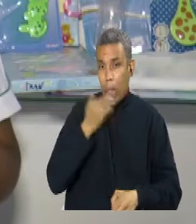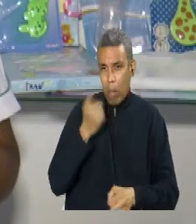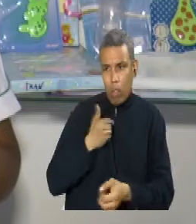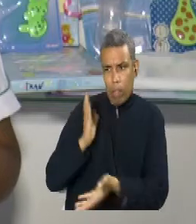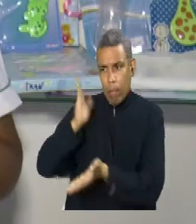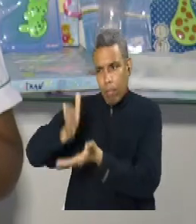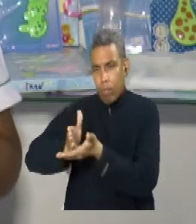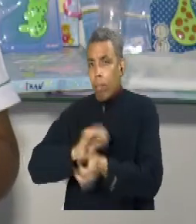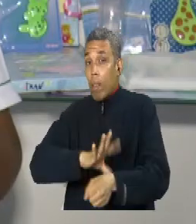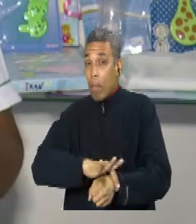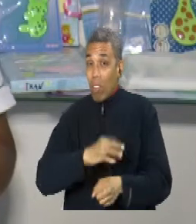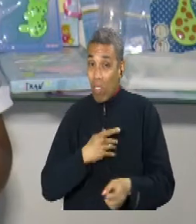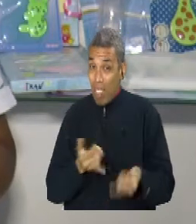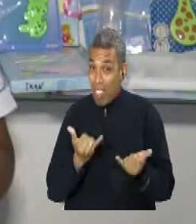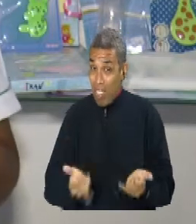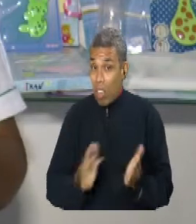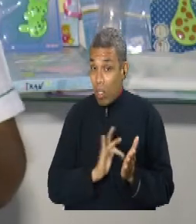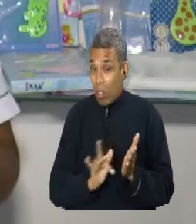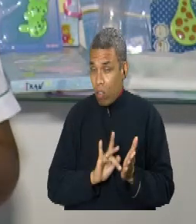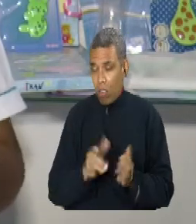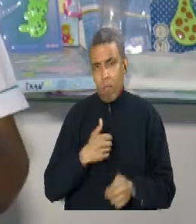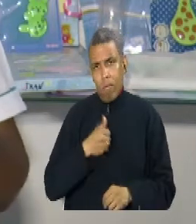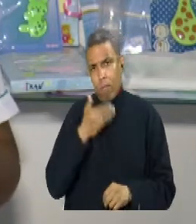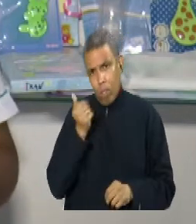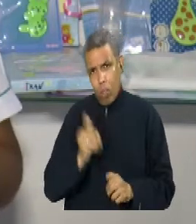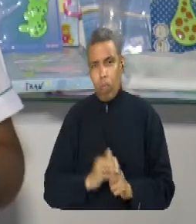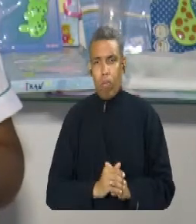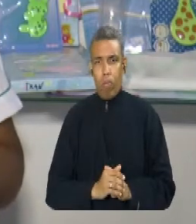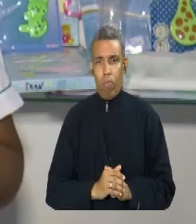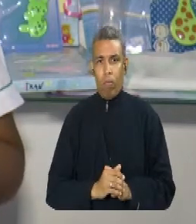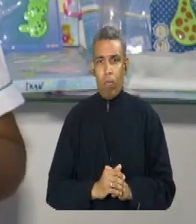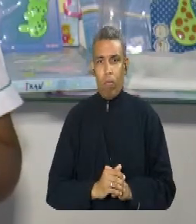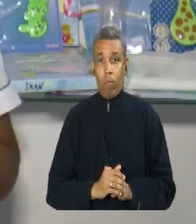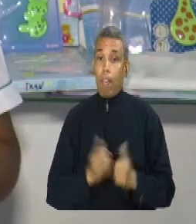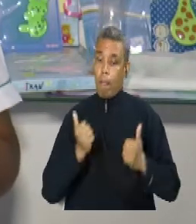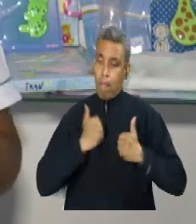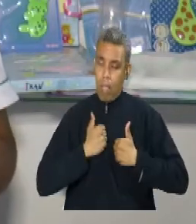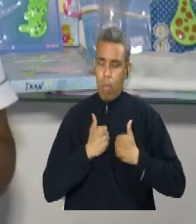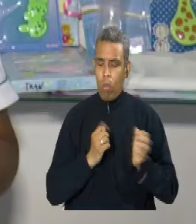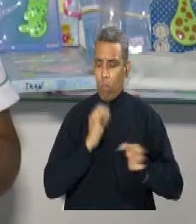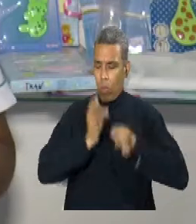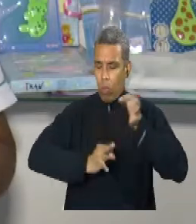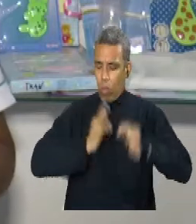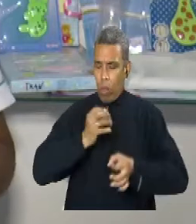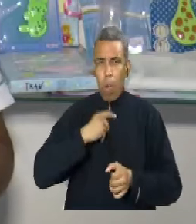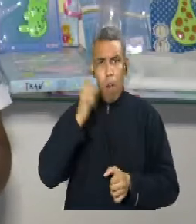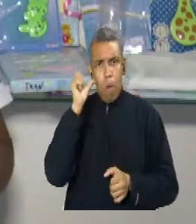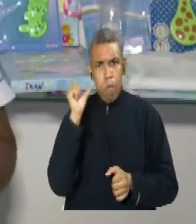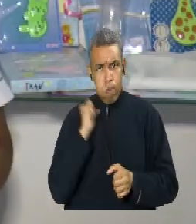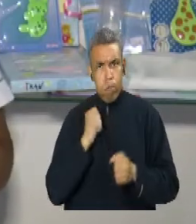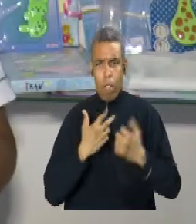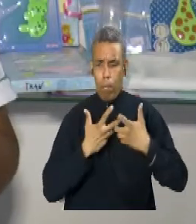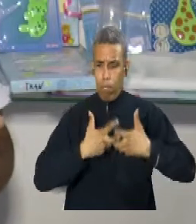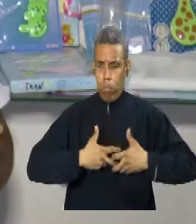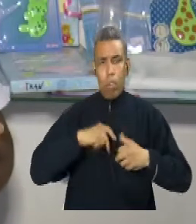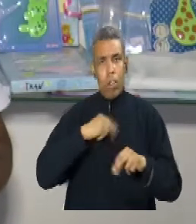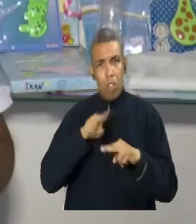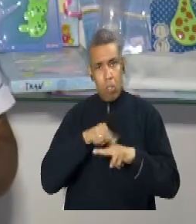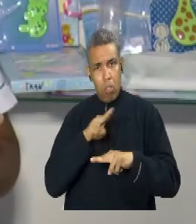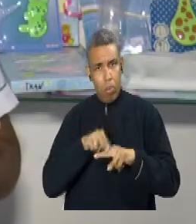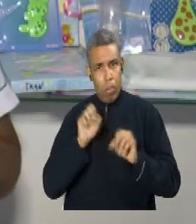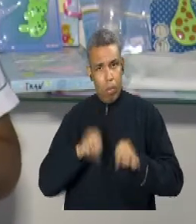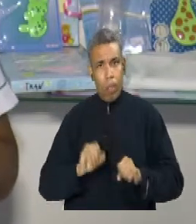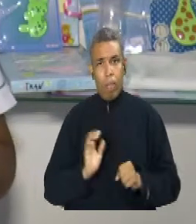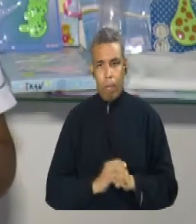prenatal de inmediato y no desistas en tener un autocuidado que permita llevar un embarazo sano y feliz. Los espero desde